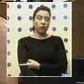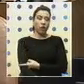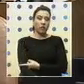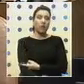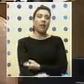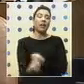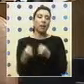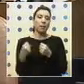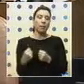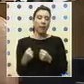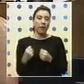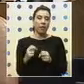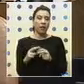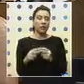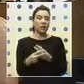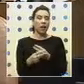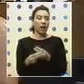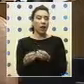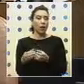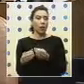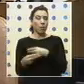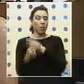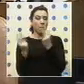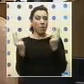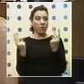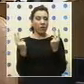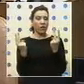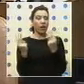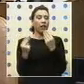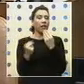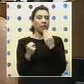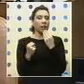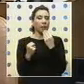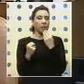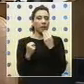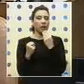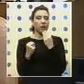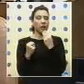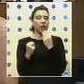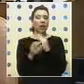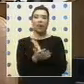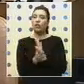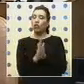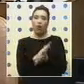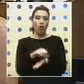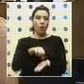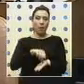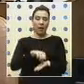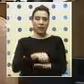capaz el sector público y abordado en todo el país. Sí,